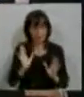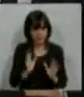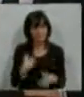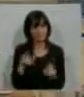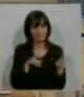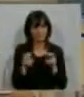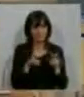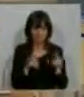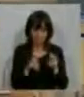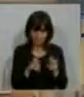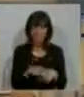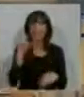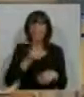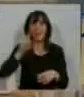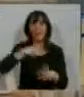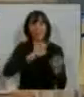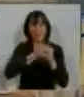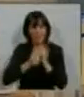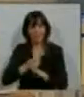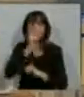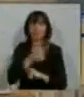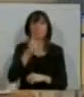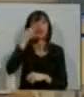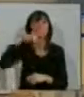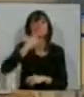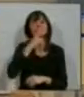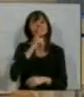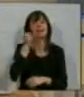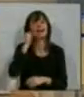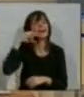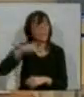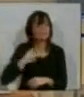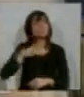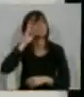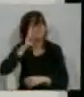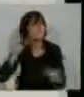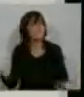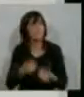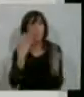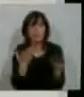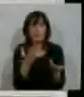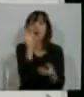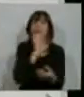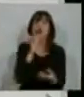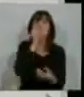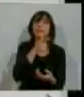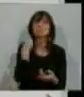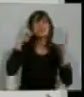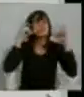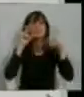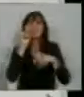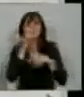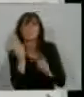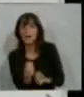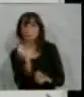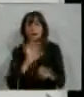pero y va a haber otros cambios en Instagram que va a ayudar justamente a agilizar un poco a quién seguís, a qué fotos mirás, qué